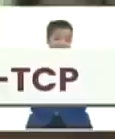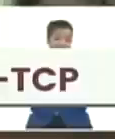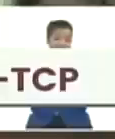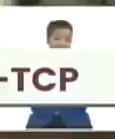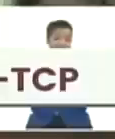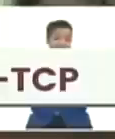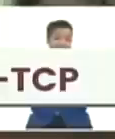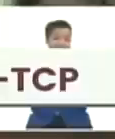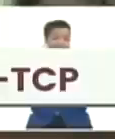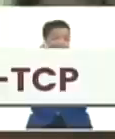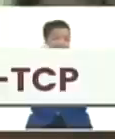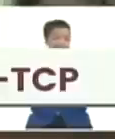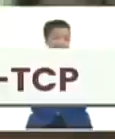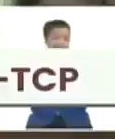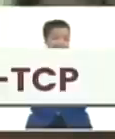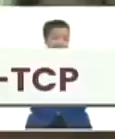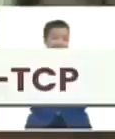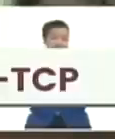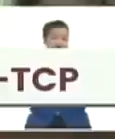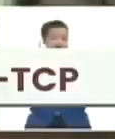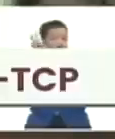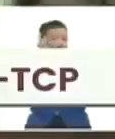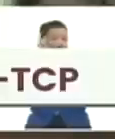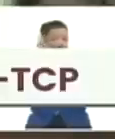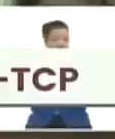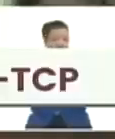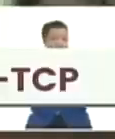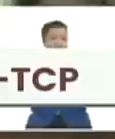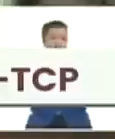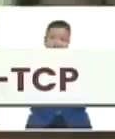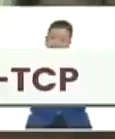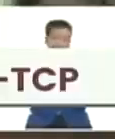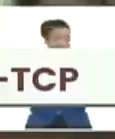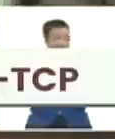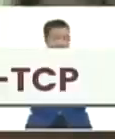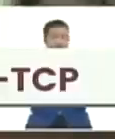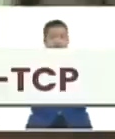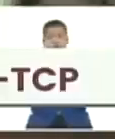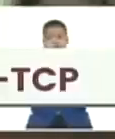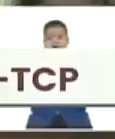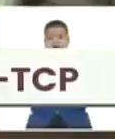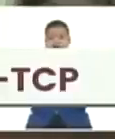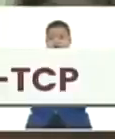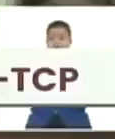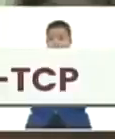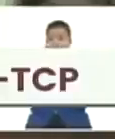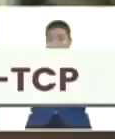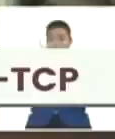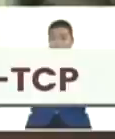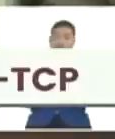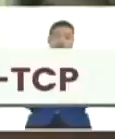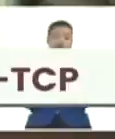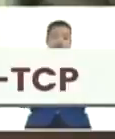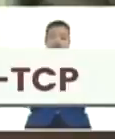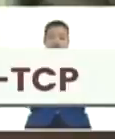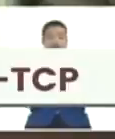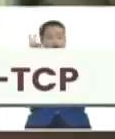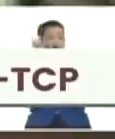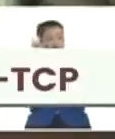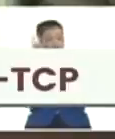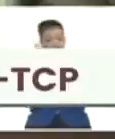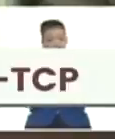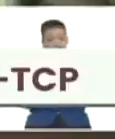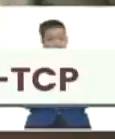No pueden insultar mi inteligencia. Yo tengo 75 años y no pueden insultar mi inteligencia.